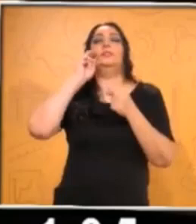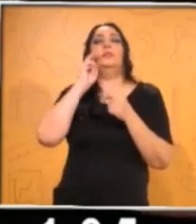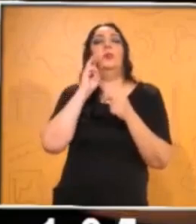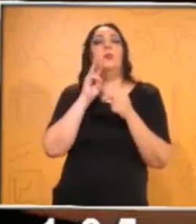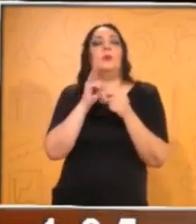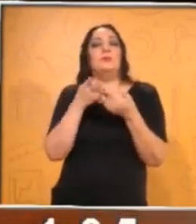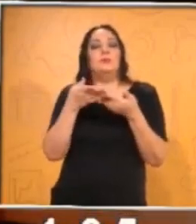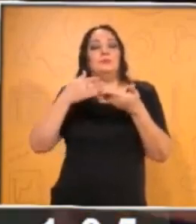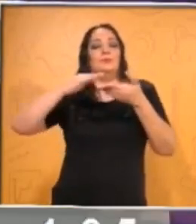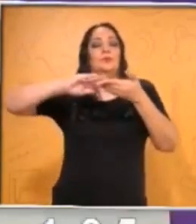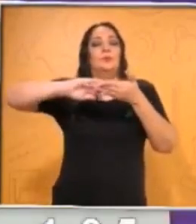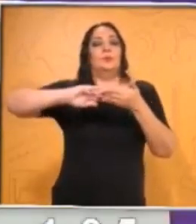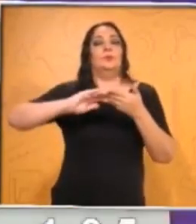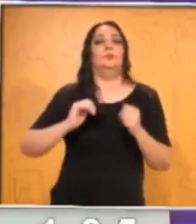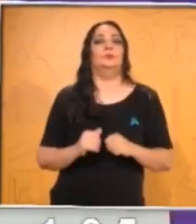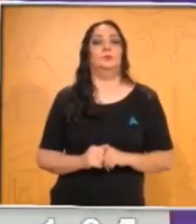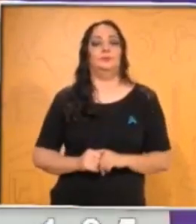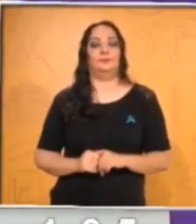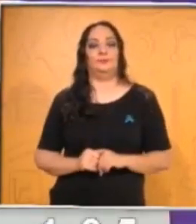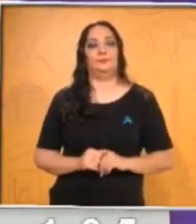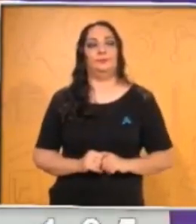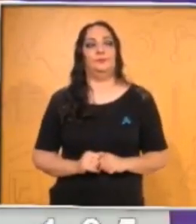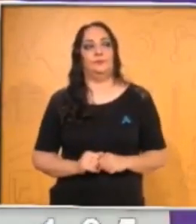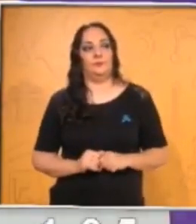el doblez.